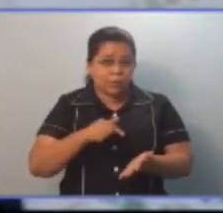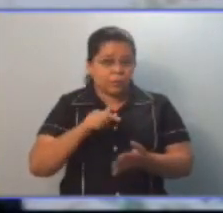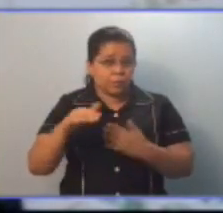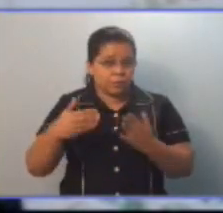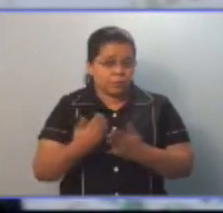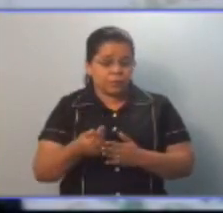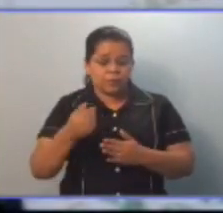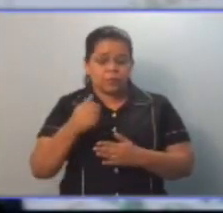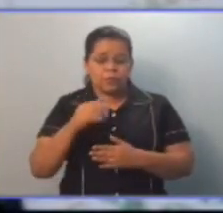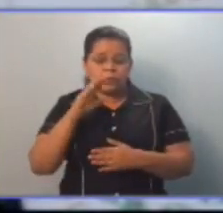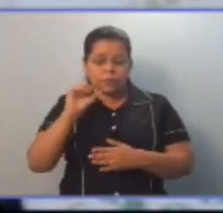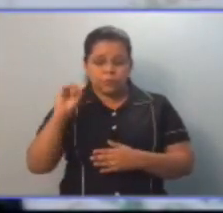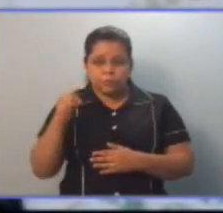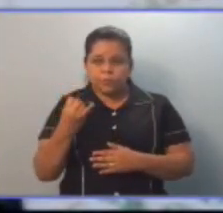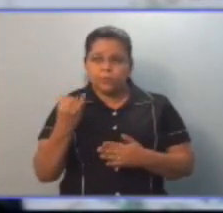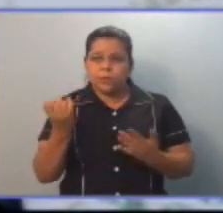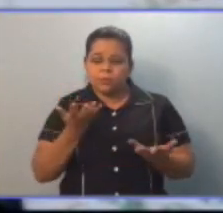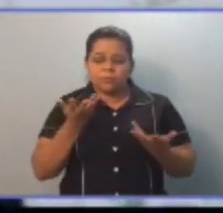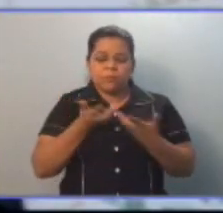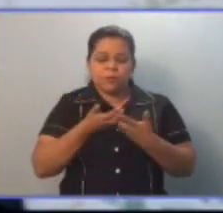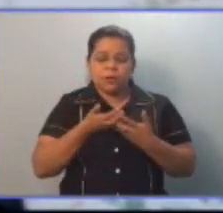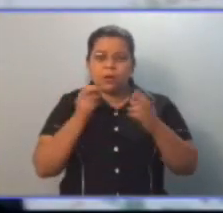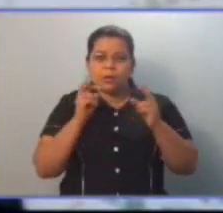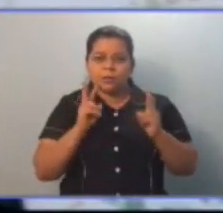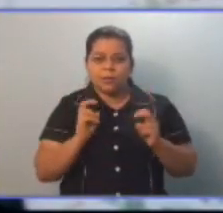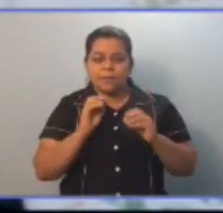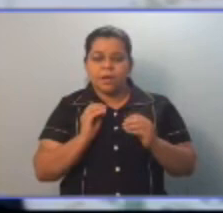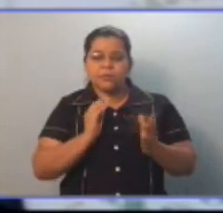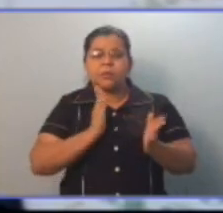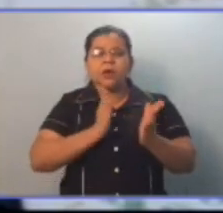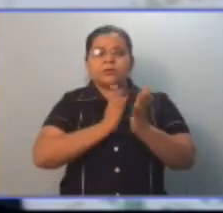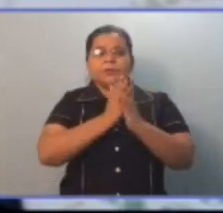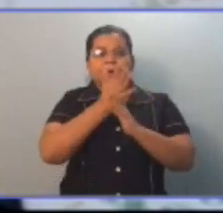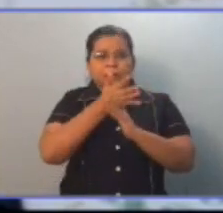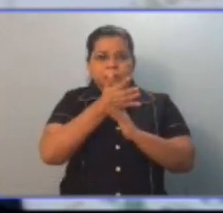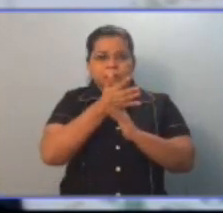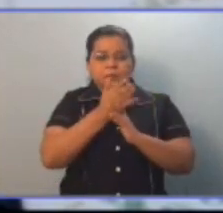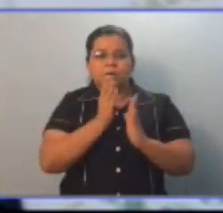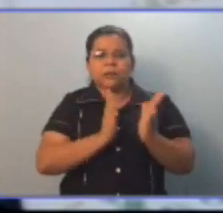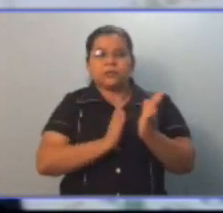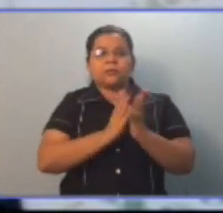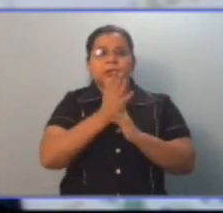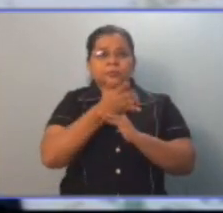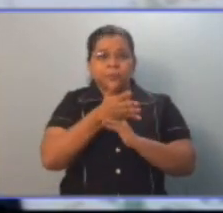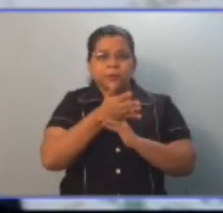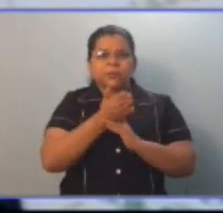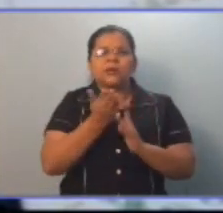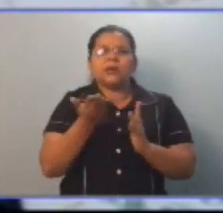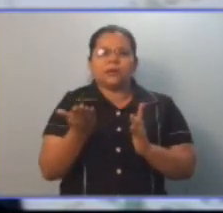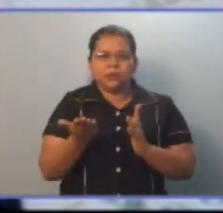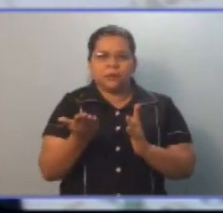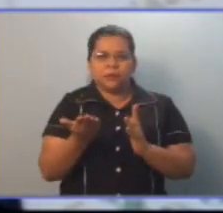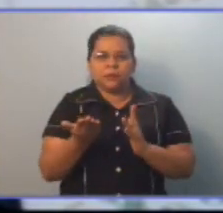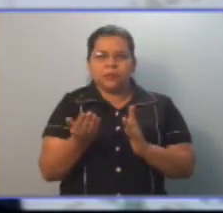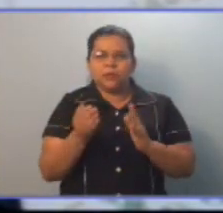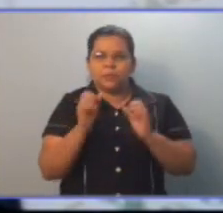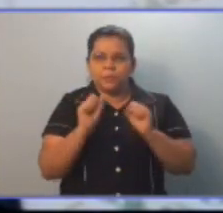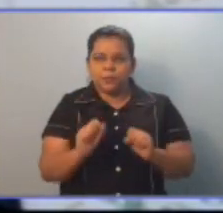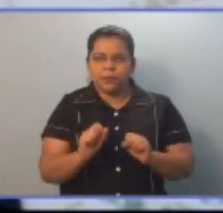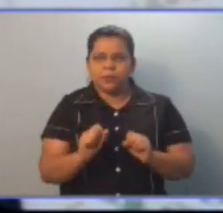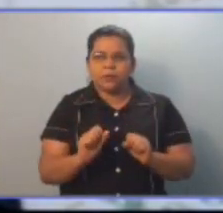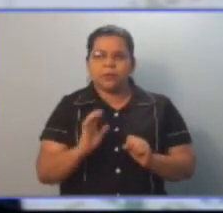Justicia, esto va estrictamente apegado con el tema de transparencia. Y el tema de transparencia es